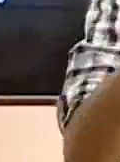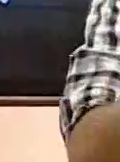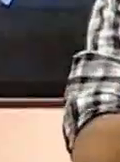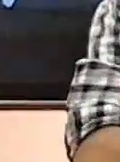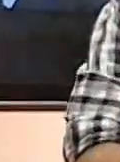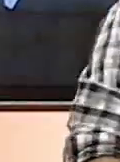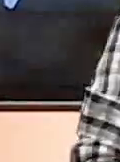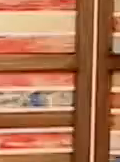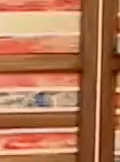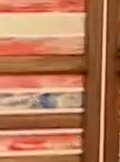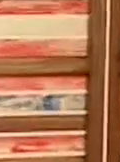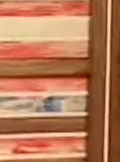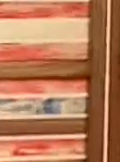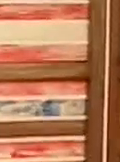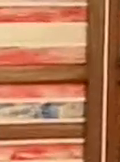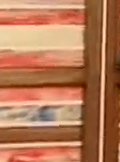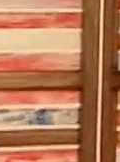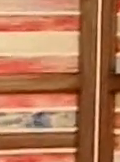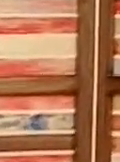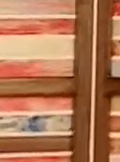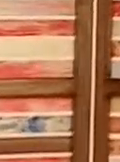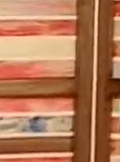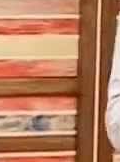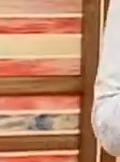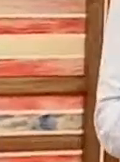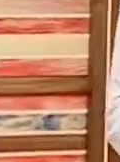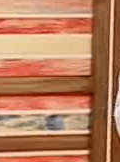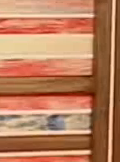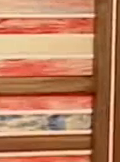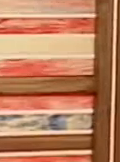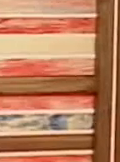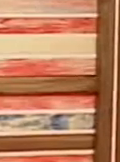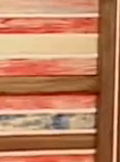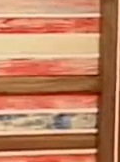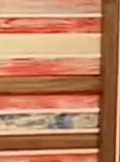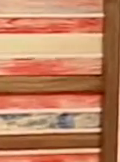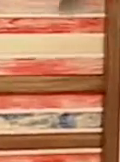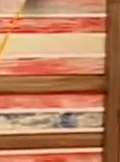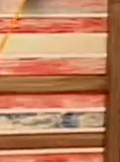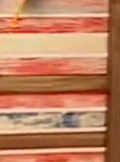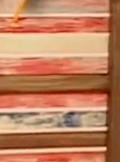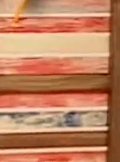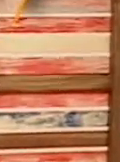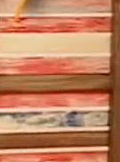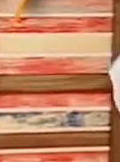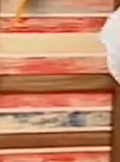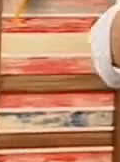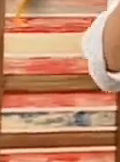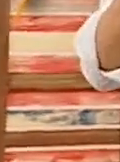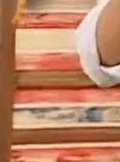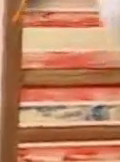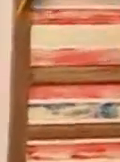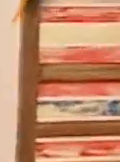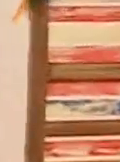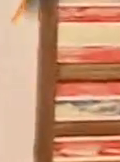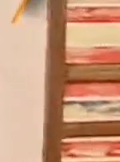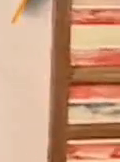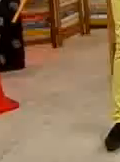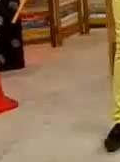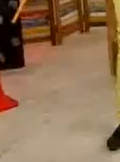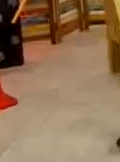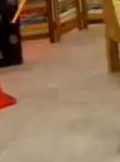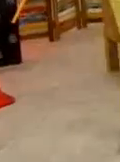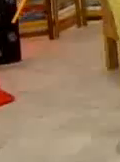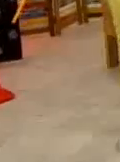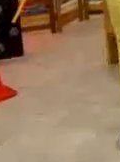tiesto cuencanas. Y llegamos hasta Cotacachi para conocer a Leonardo, un emprendedor que hace instrumentos musicales. Esto y mucho más, 8 horas 30